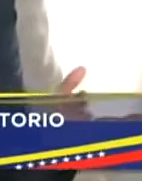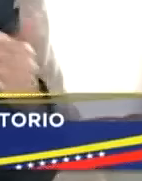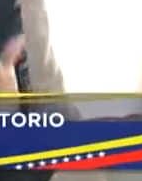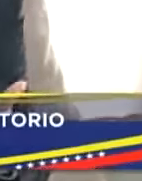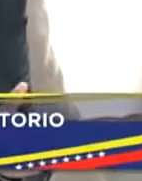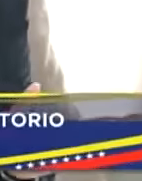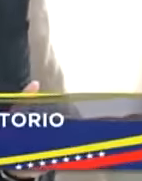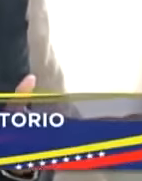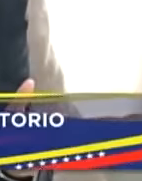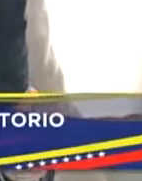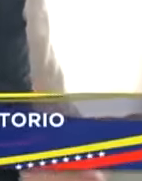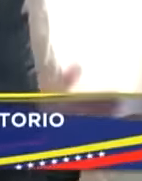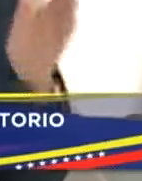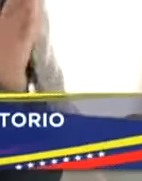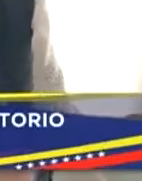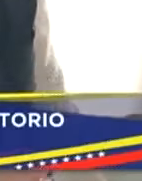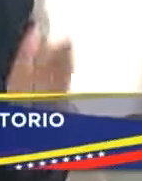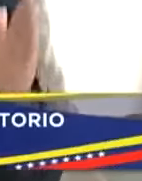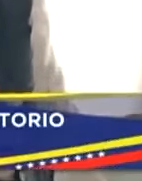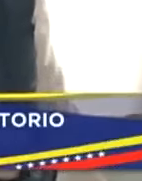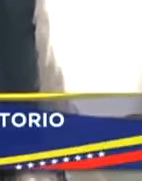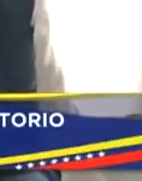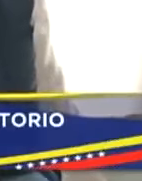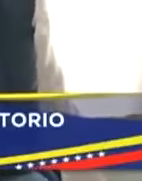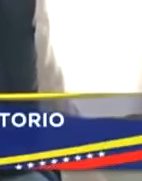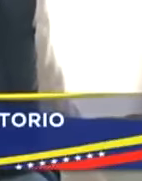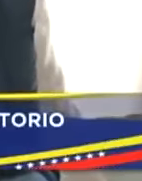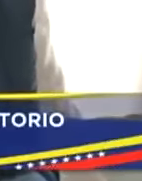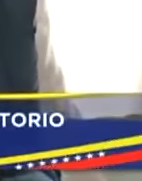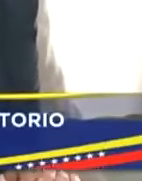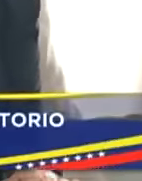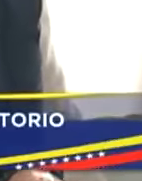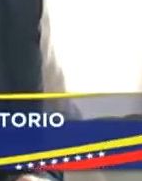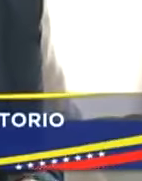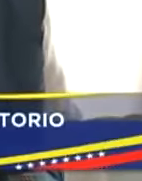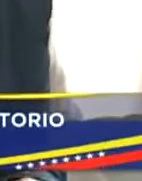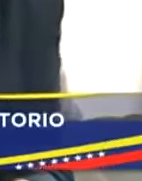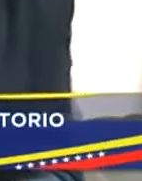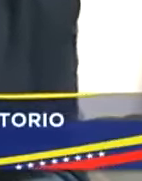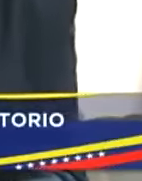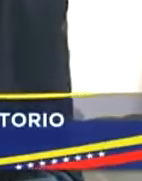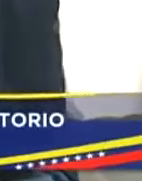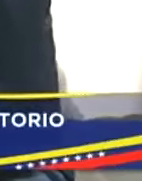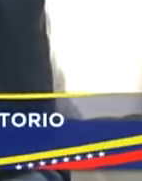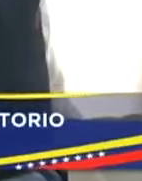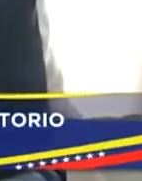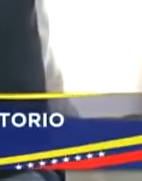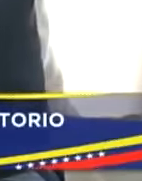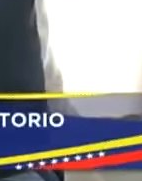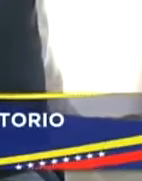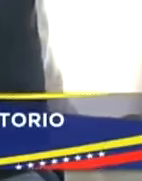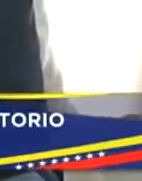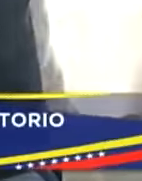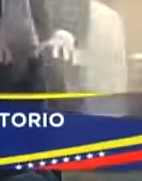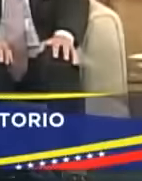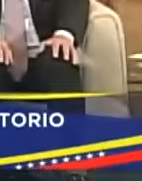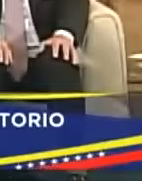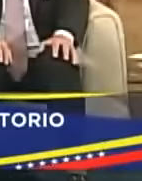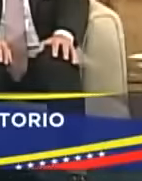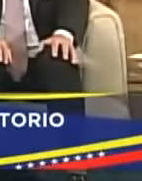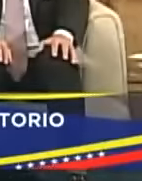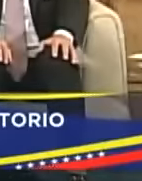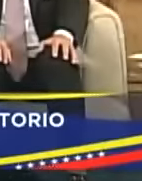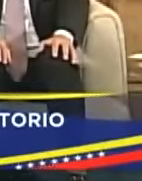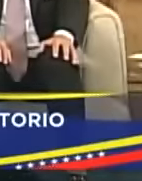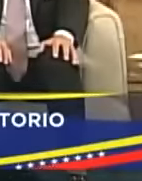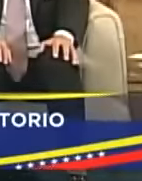internacional permita, como usted lo ha dicho, el levantamiento completo de las sanciones contra Venezuela. Correcto. Es un camino. Hay